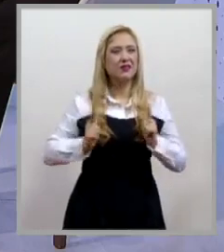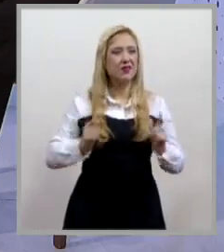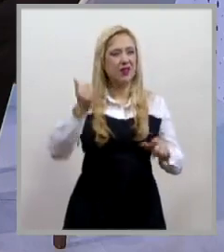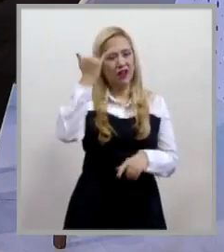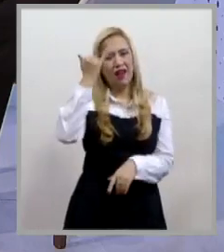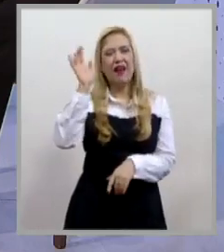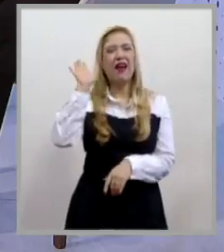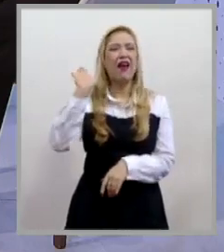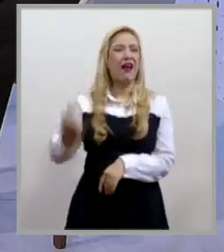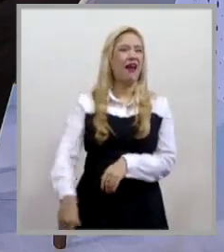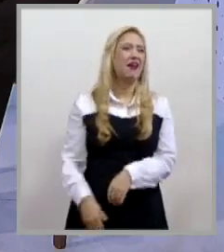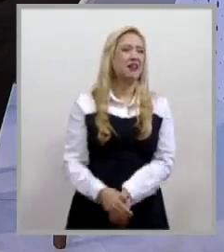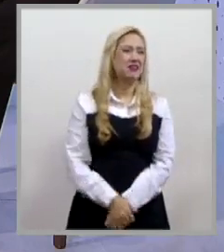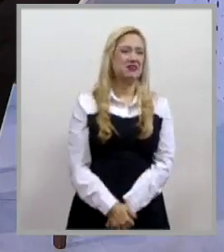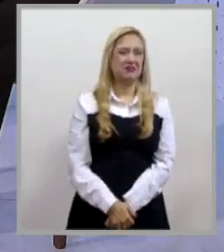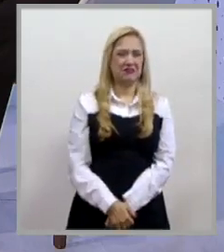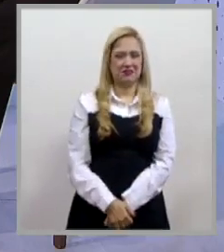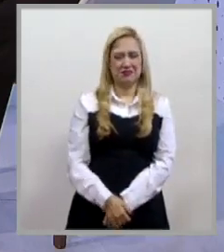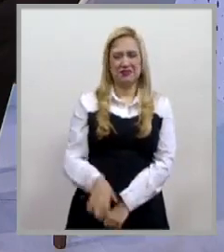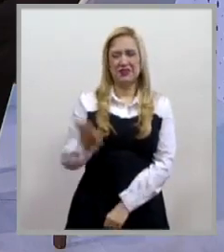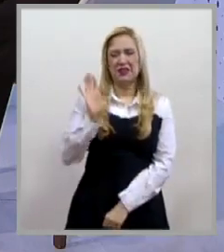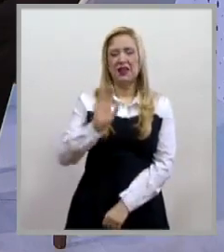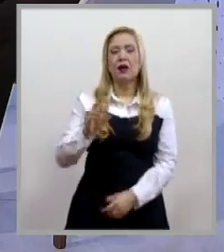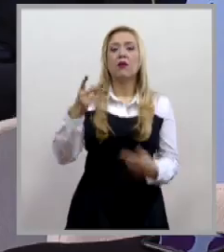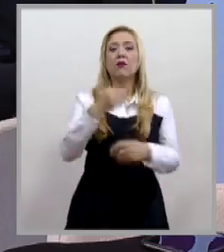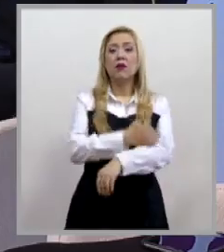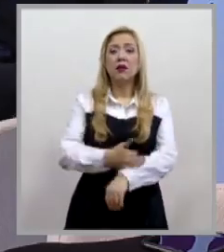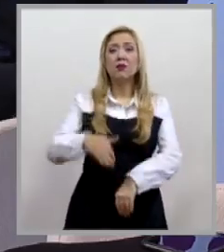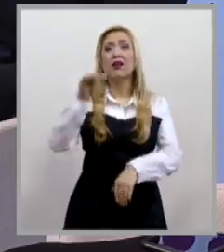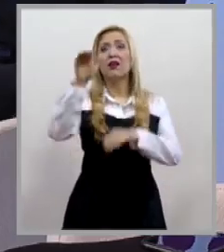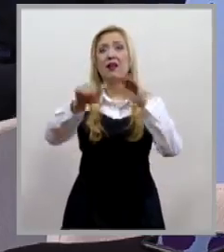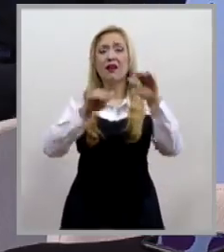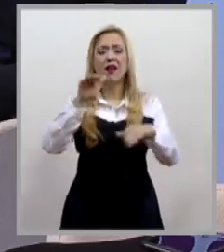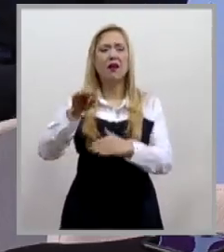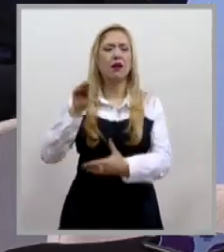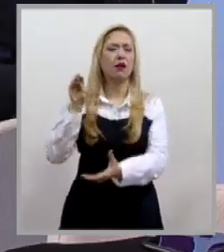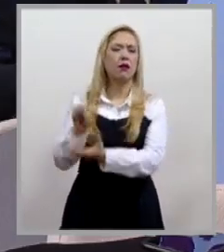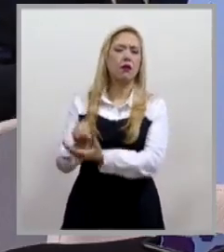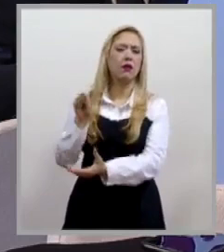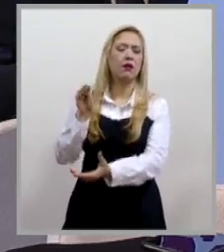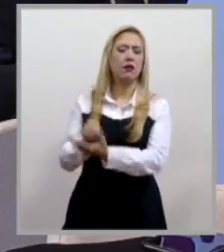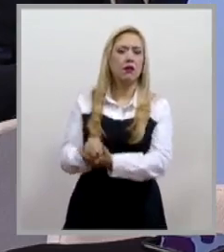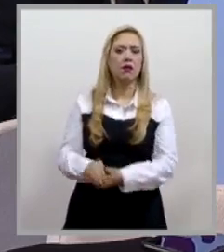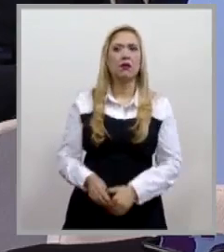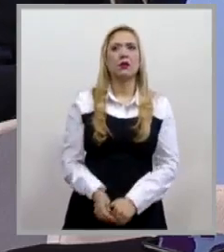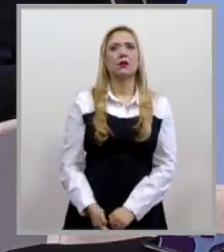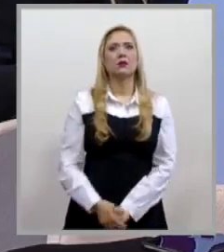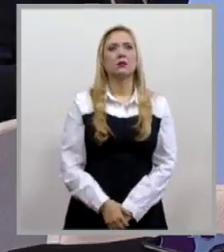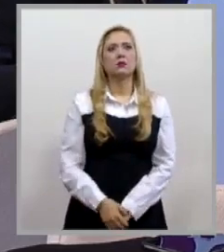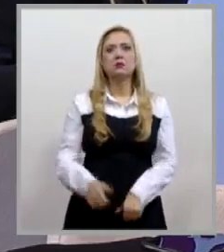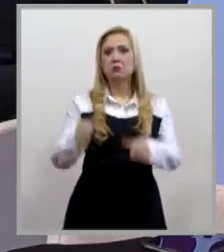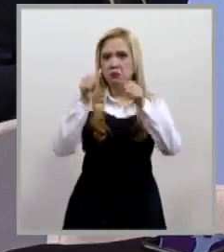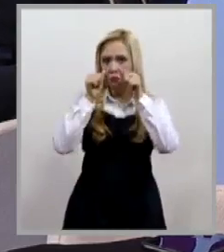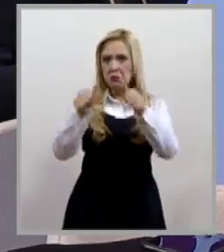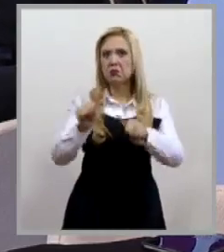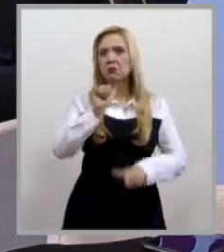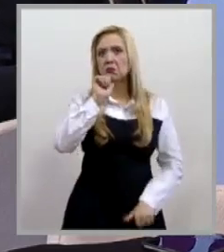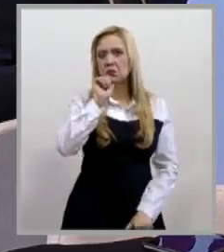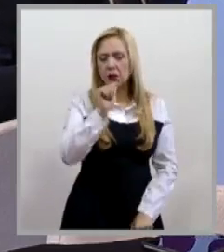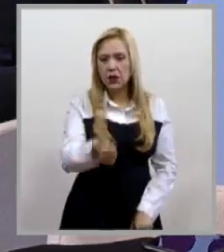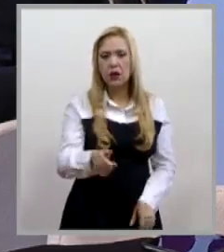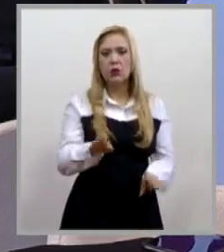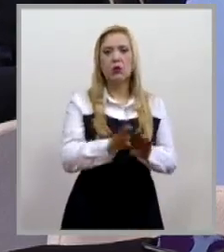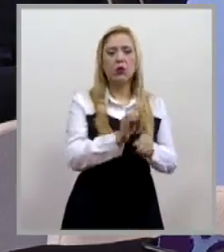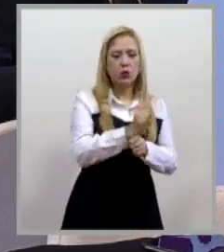no le daban importancia, no escuchaban a los familiares, no daban el seguimiento oportuno a las distintas etapas